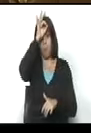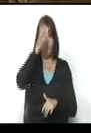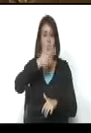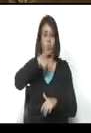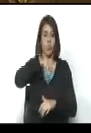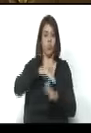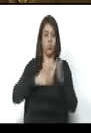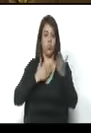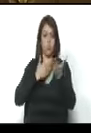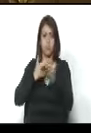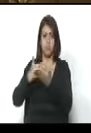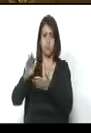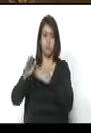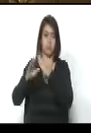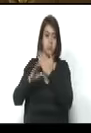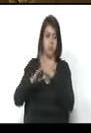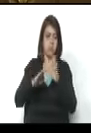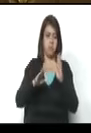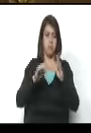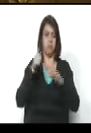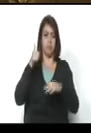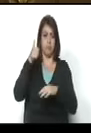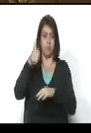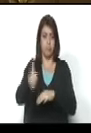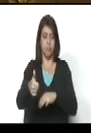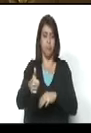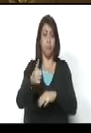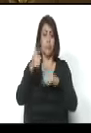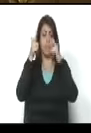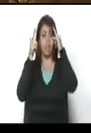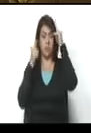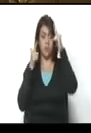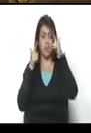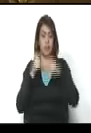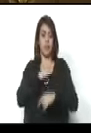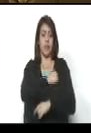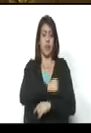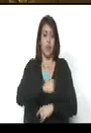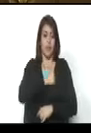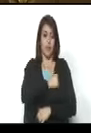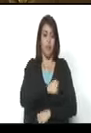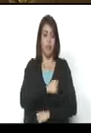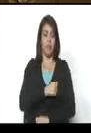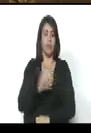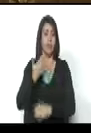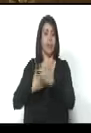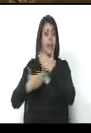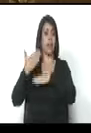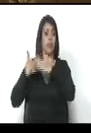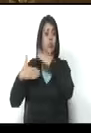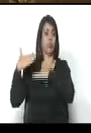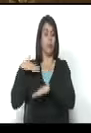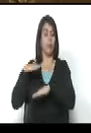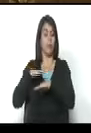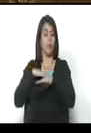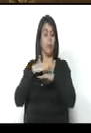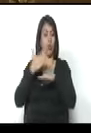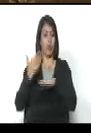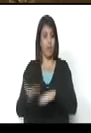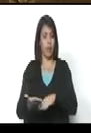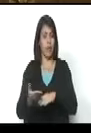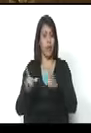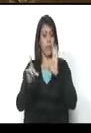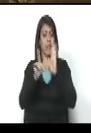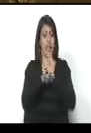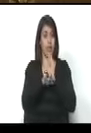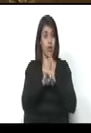nosotros superamos todas las metas del milenio con el comandante Hugo Chávez y que lamentablemente retrocedimos, repito, desde el